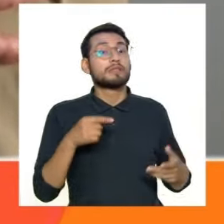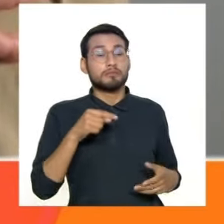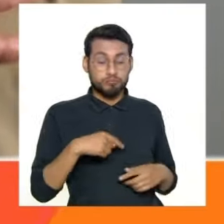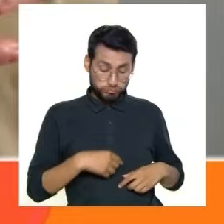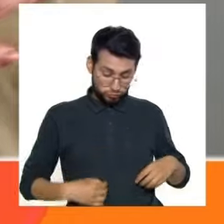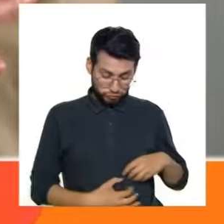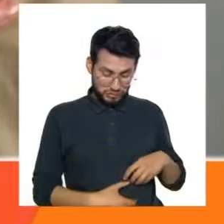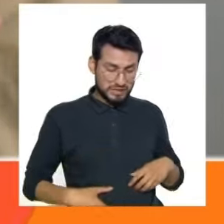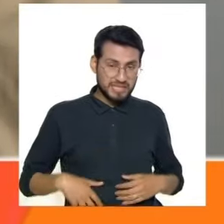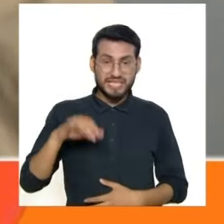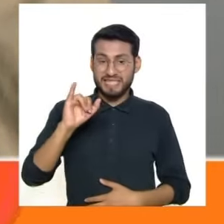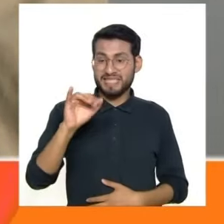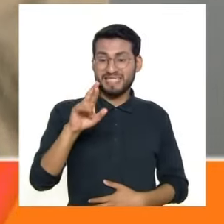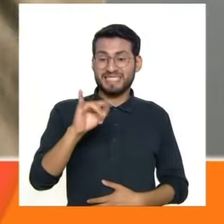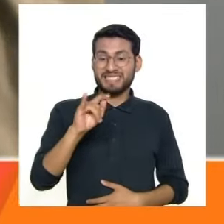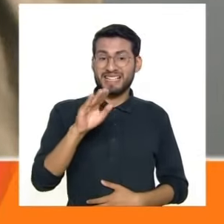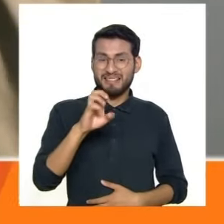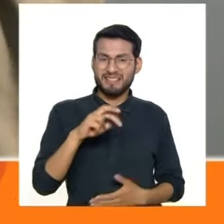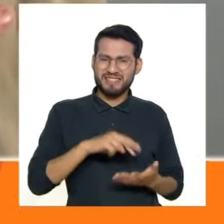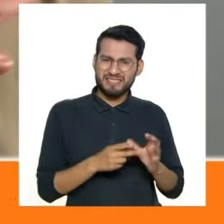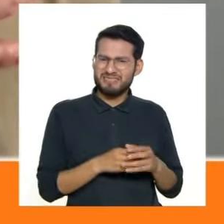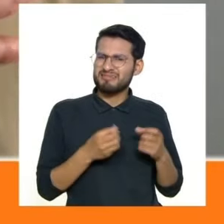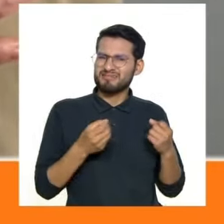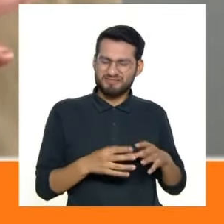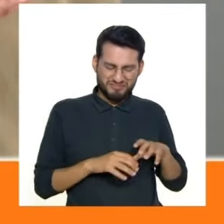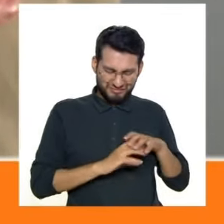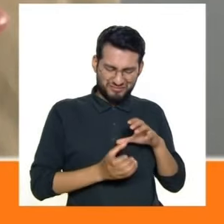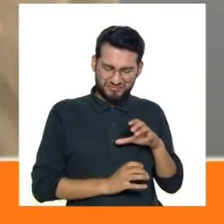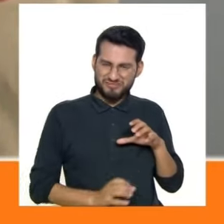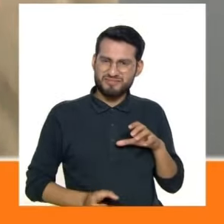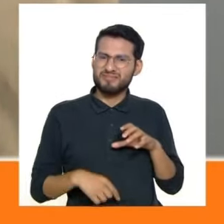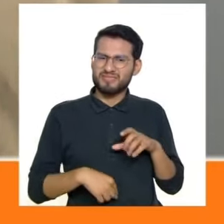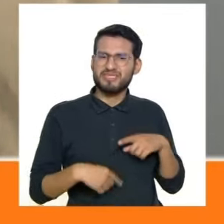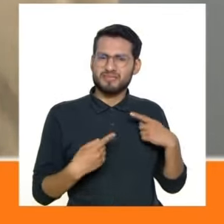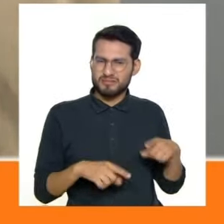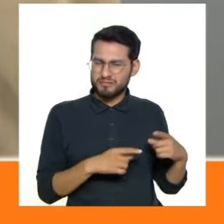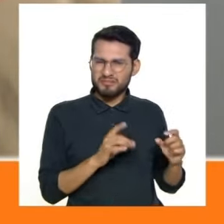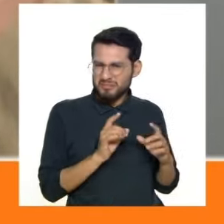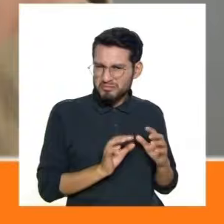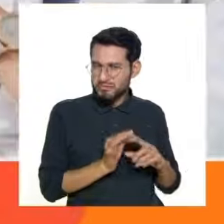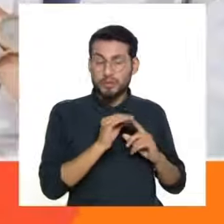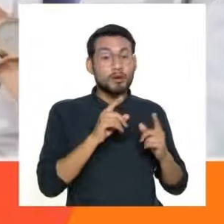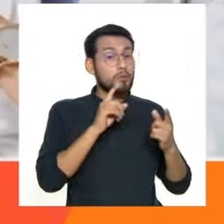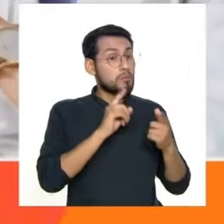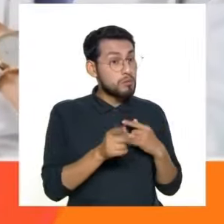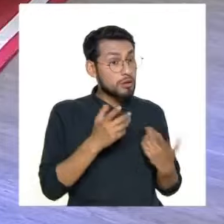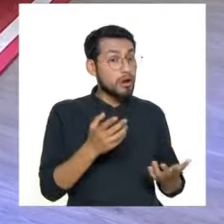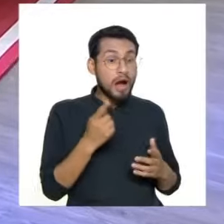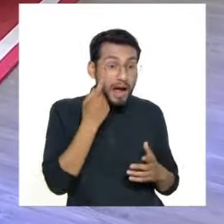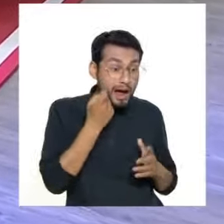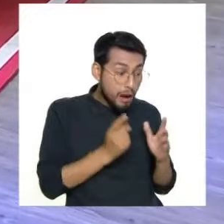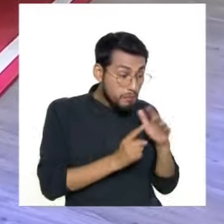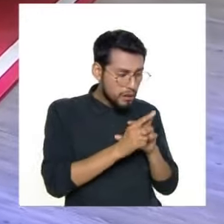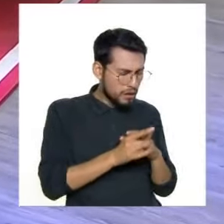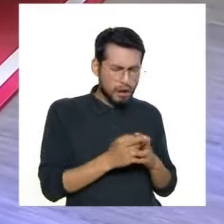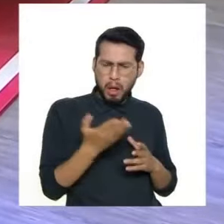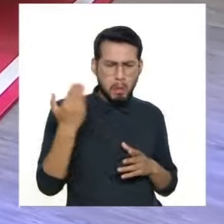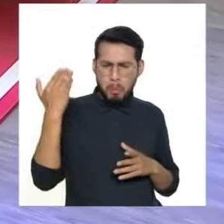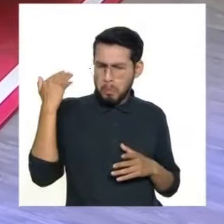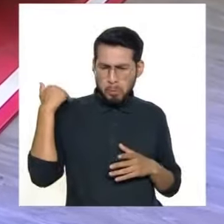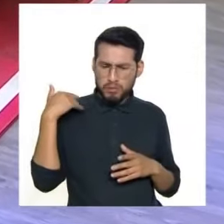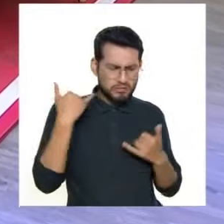intestino irritable que es una característica a veces peculiar de este síntoma pero si es algo que recién aparece y estás en